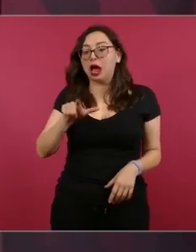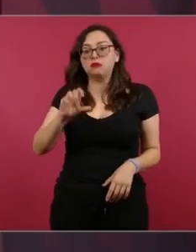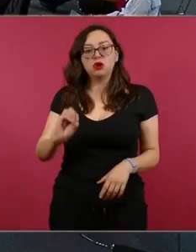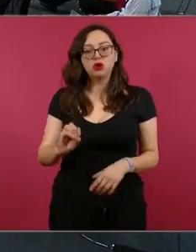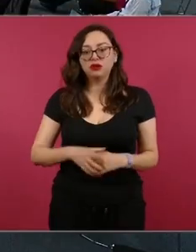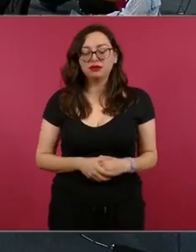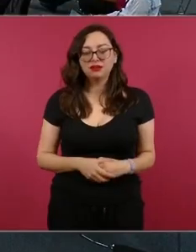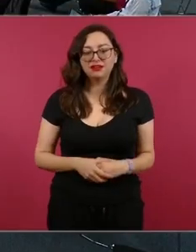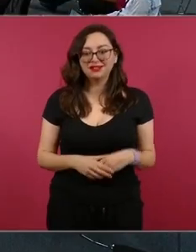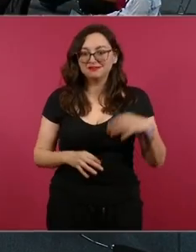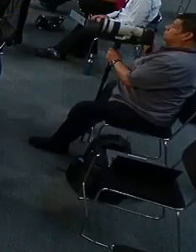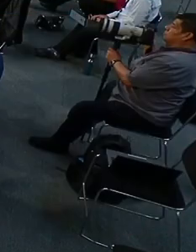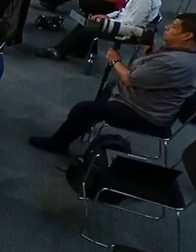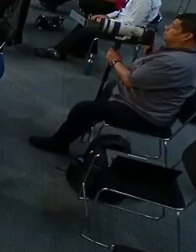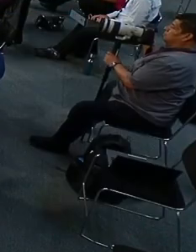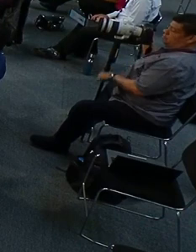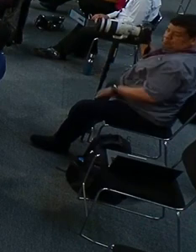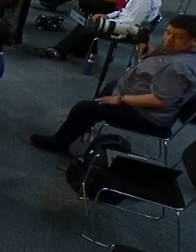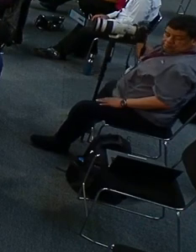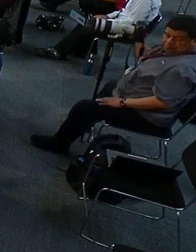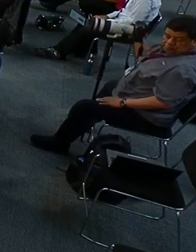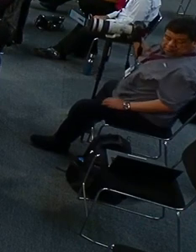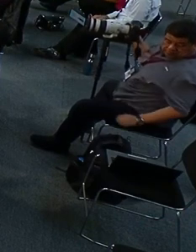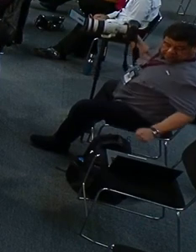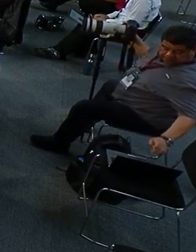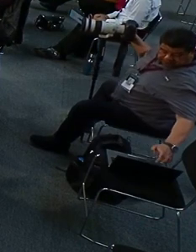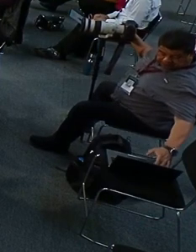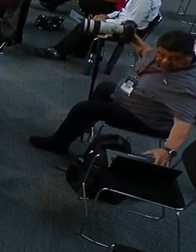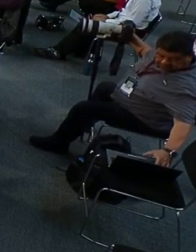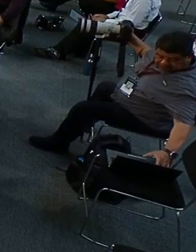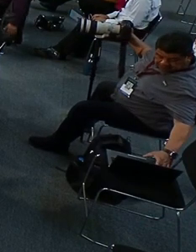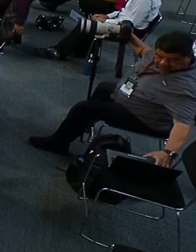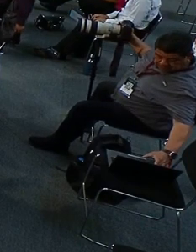todo eso, fuertísimo. Y